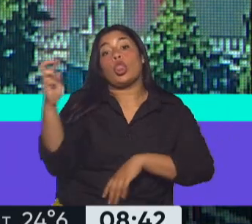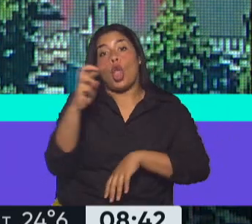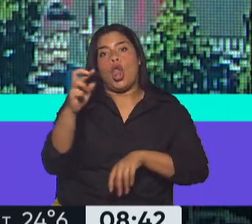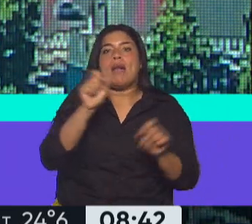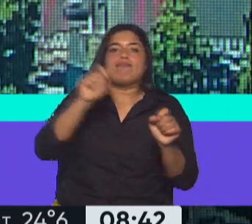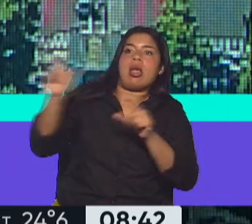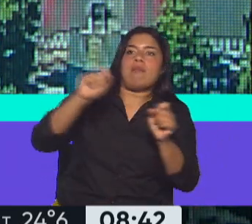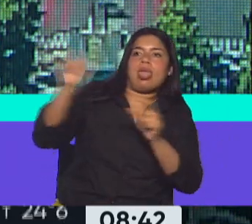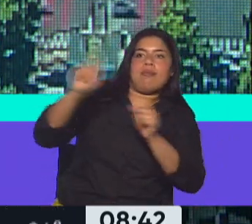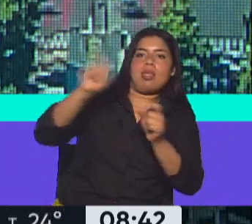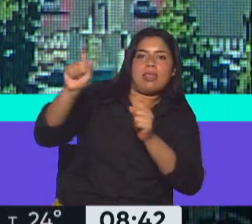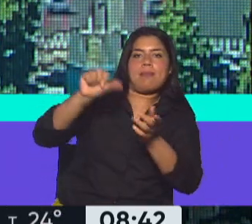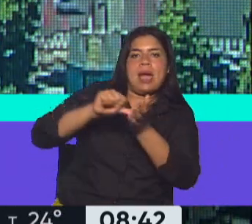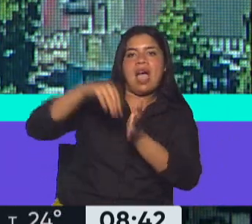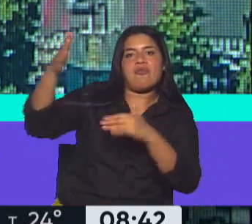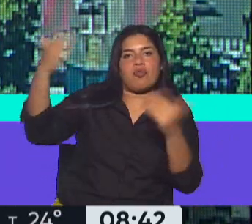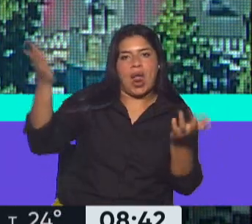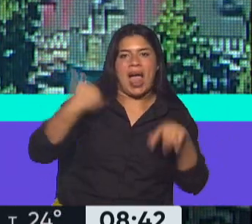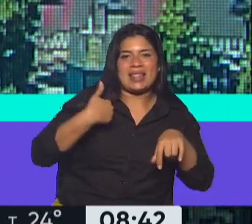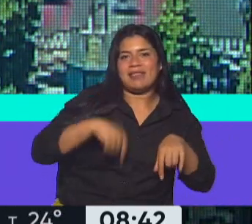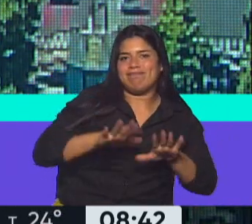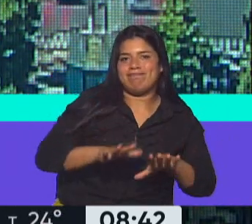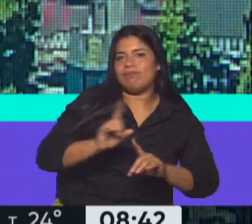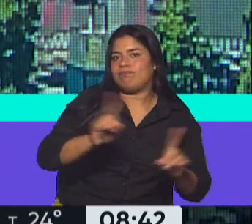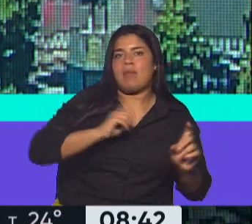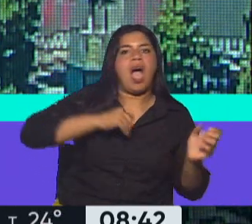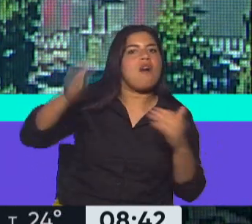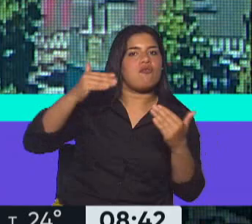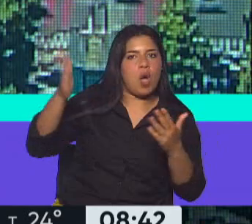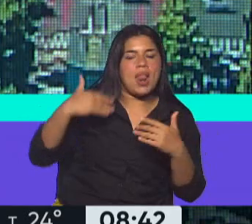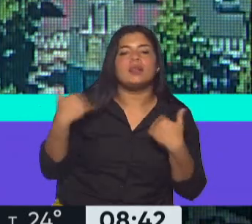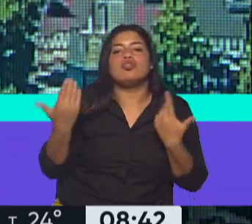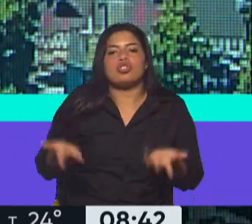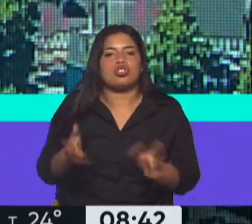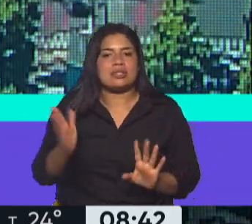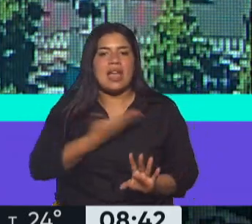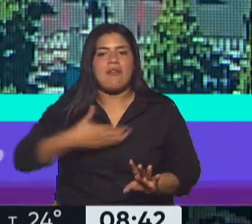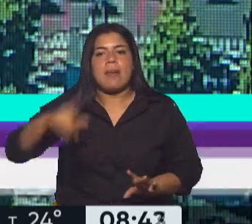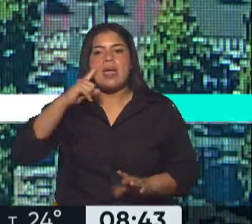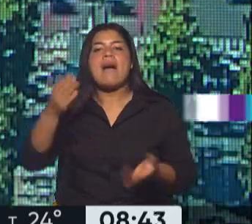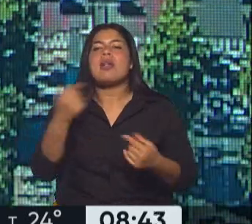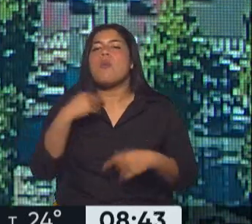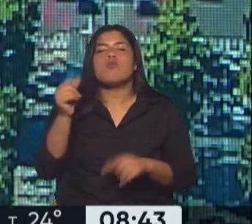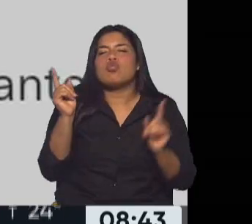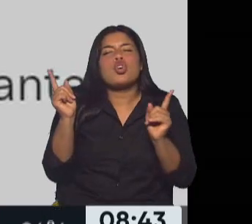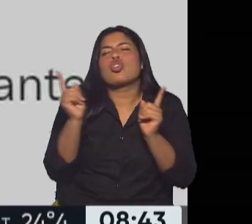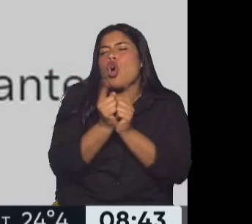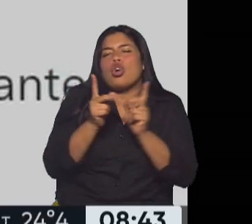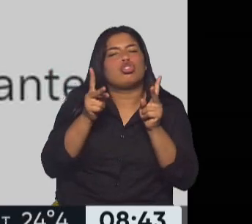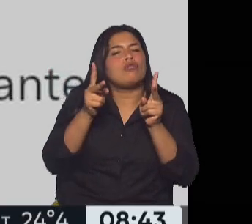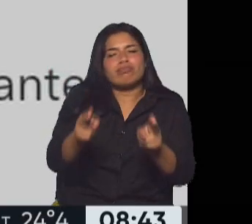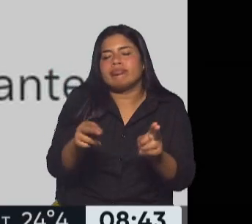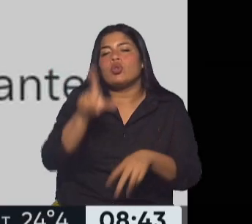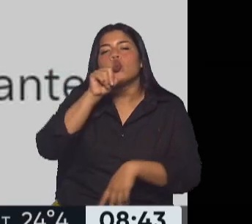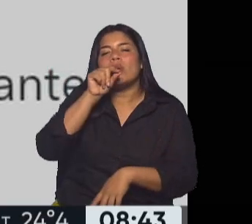precisamente el gobierno nacional en su análisis a propósito del informe del Fondo Monetario. Pero veamos una partecita nada más del extenso hilo de tweets